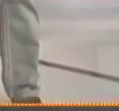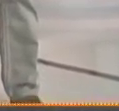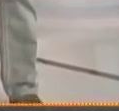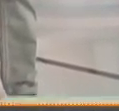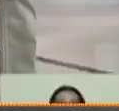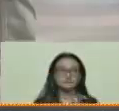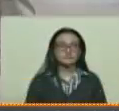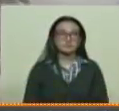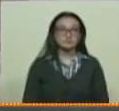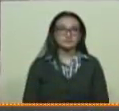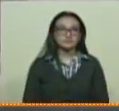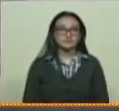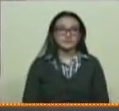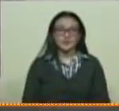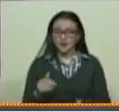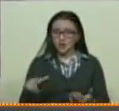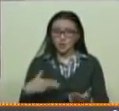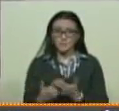Aquí se acabó la guachafita.